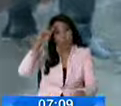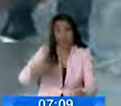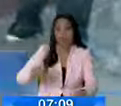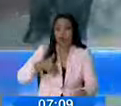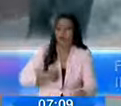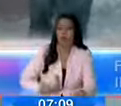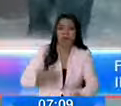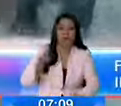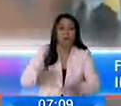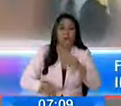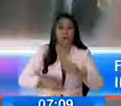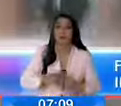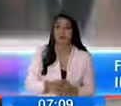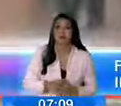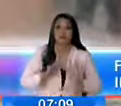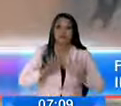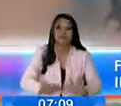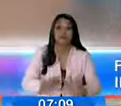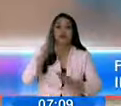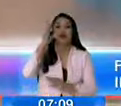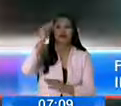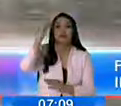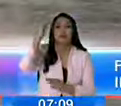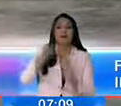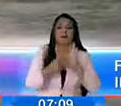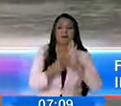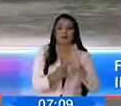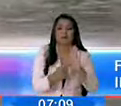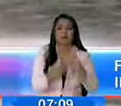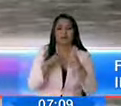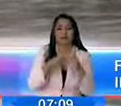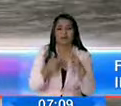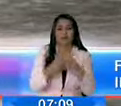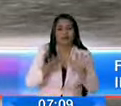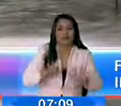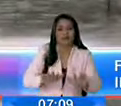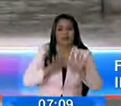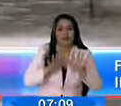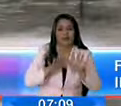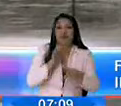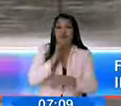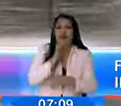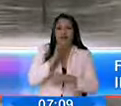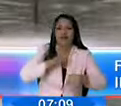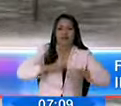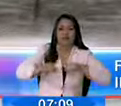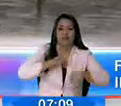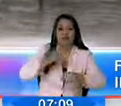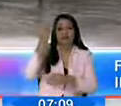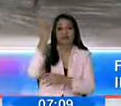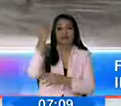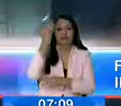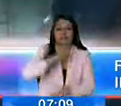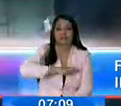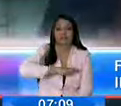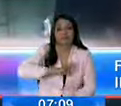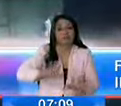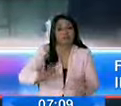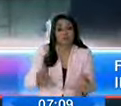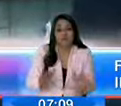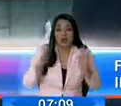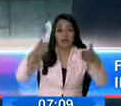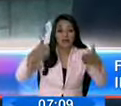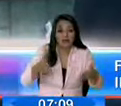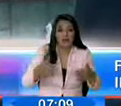en Riobamba, estos problemas serán evidentes, según sus habitantes, por falta de gestión. Las